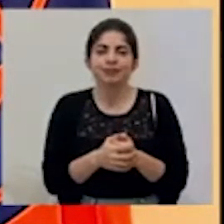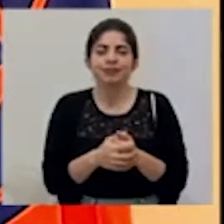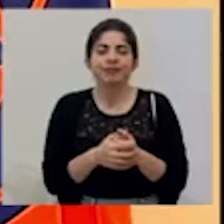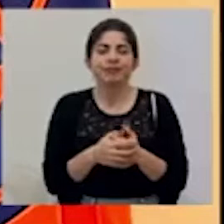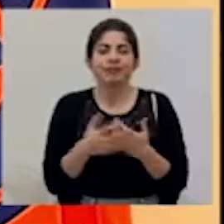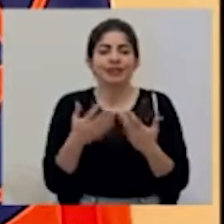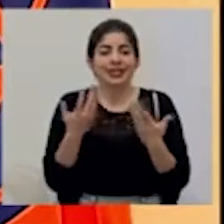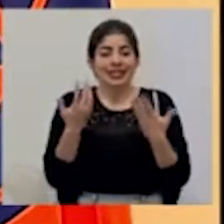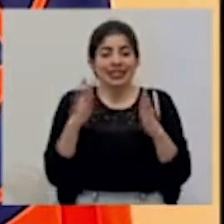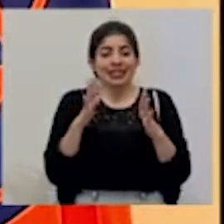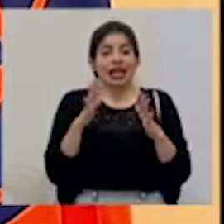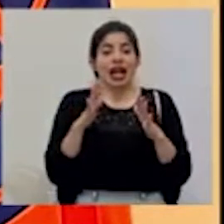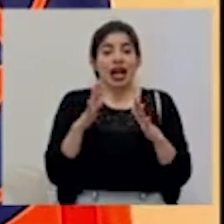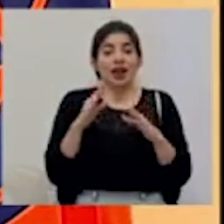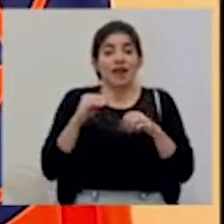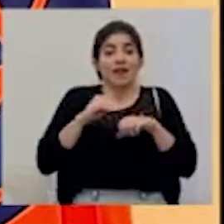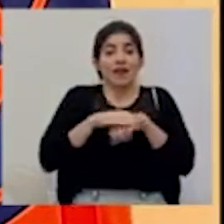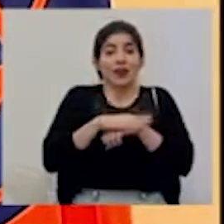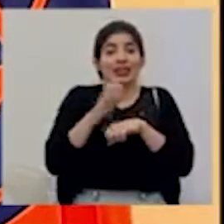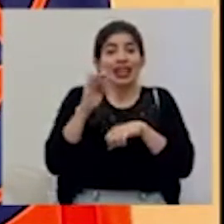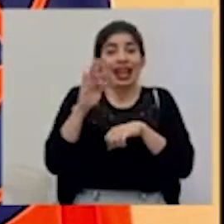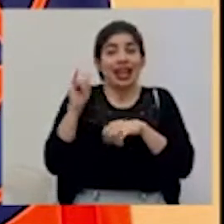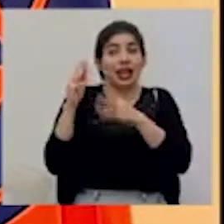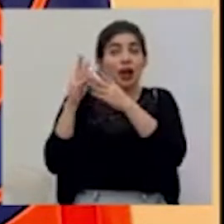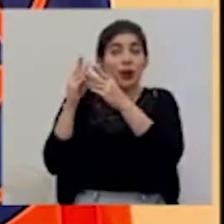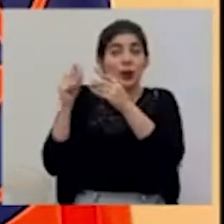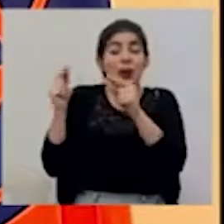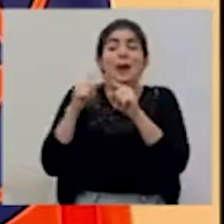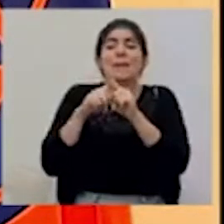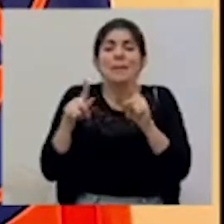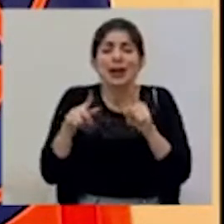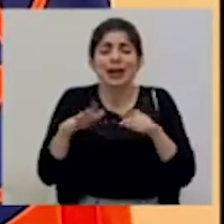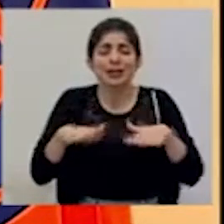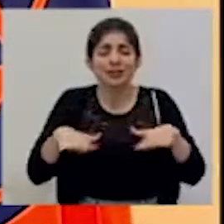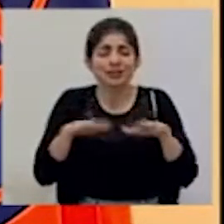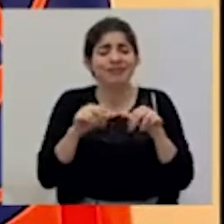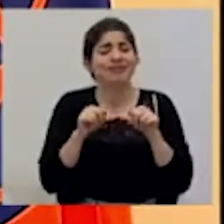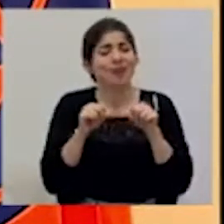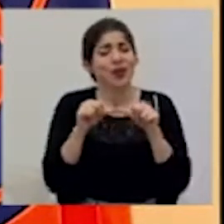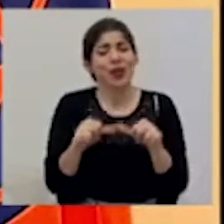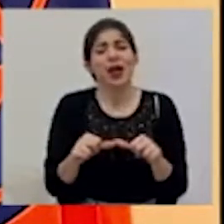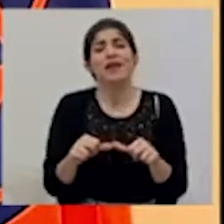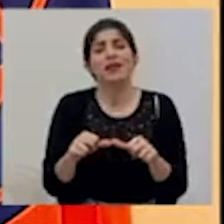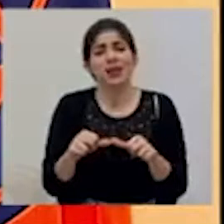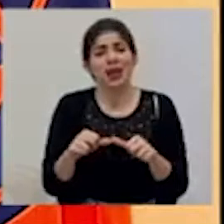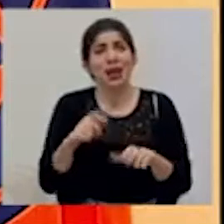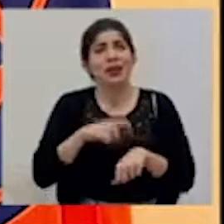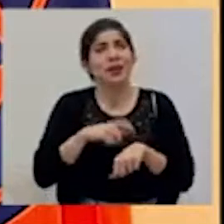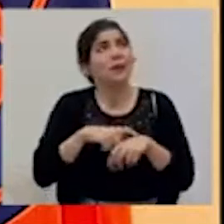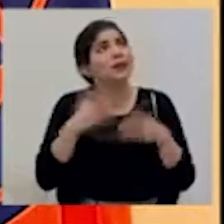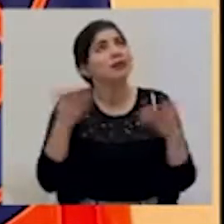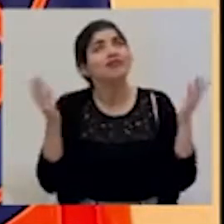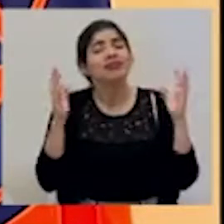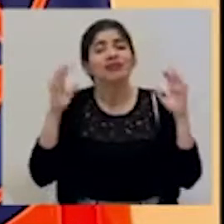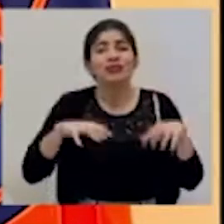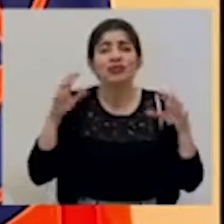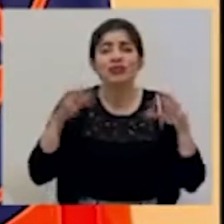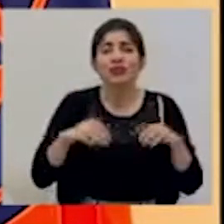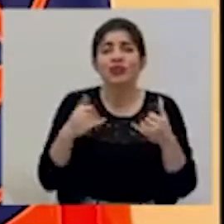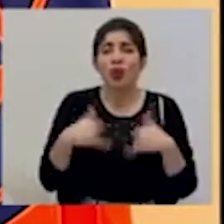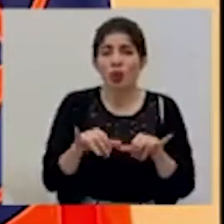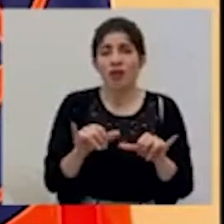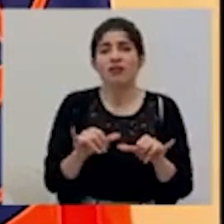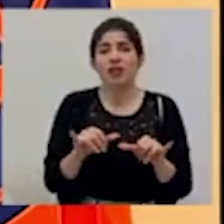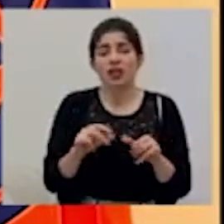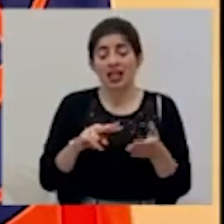salimos de la influencia indirecta de ETA y nos mantenemos en la condición de la época lluviosa. Así que